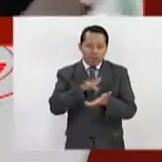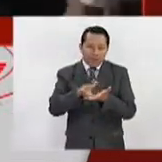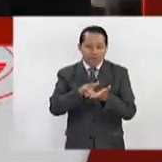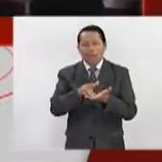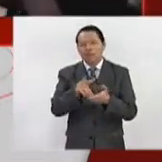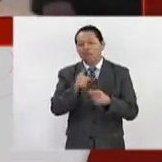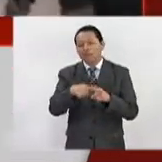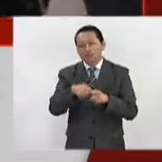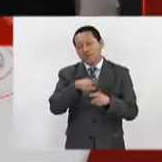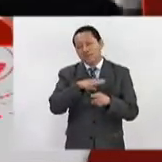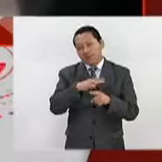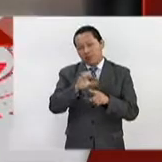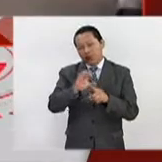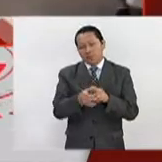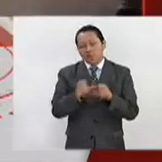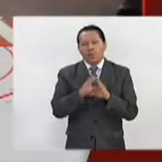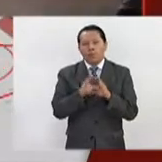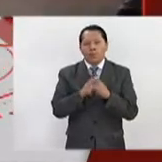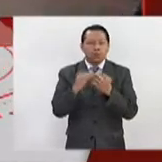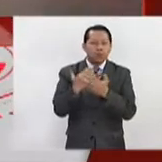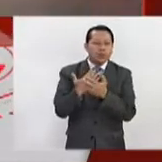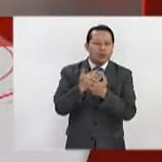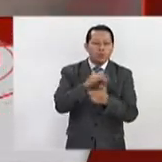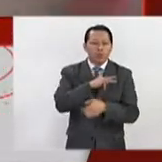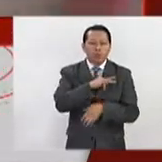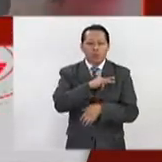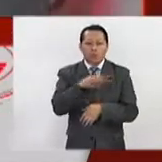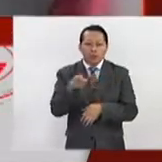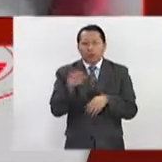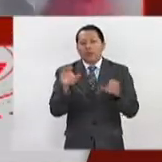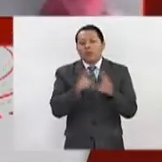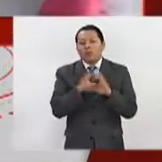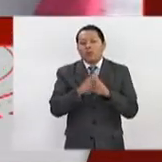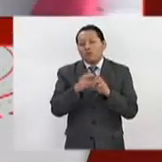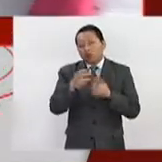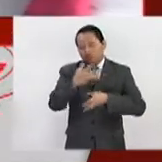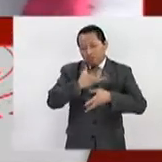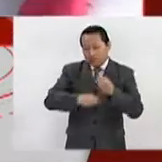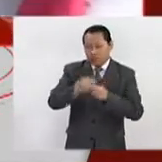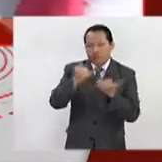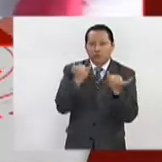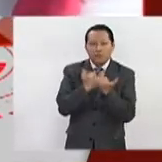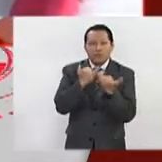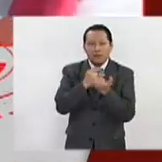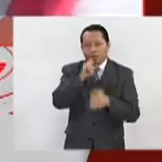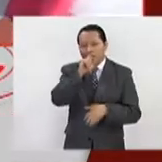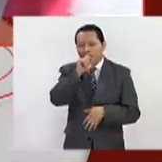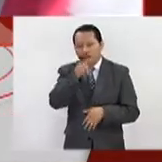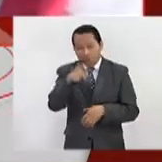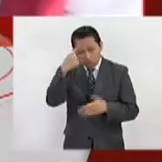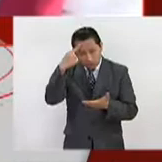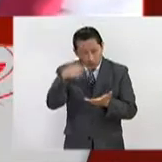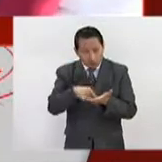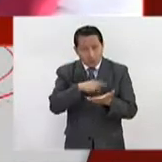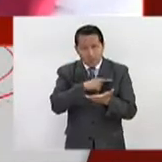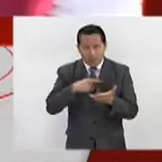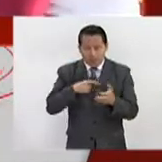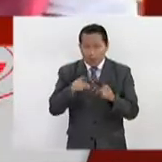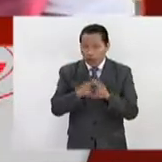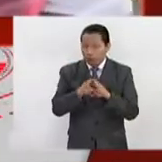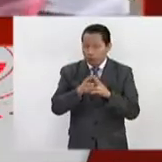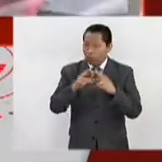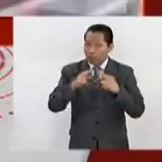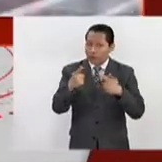a la comisión con la esperanza de que cuando llegue pues también sea recíproco en esos apoyos. Creo que debemos romper ese ciclo. Es